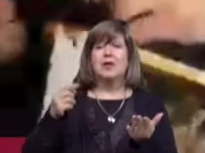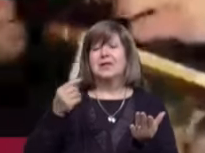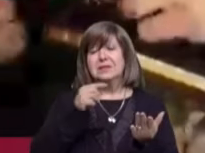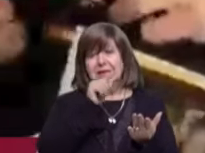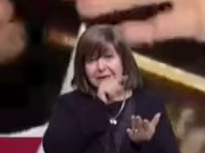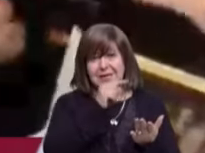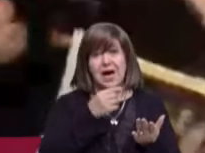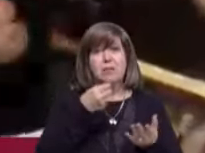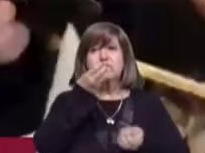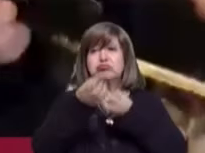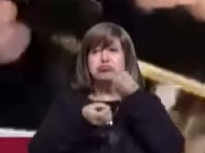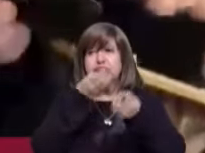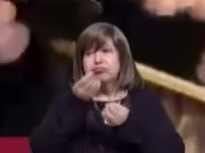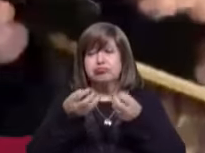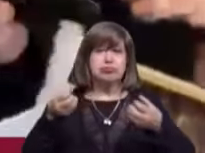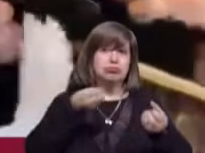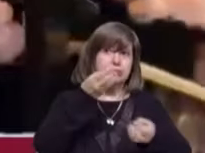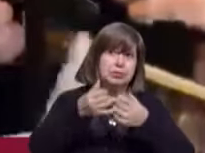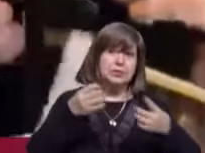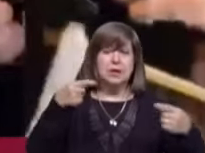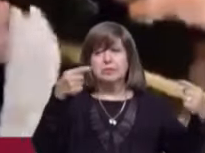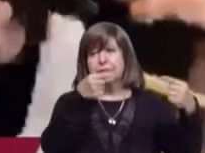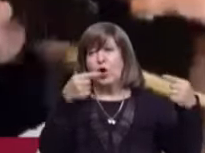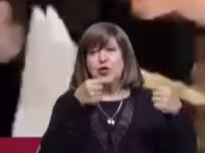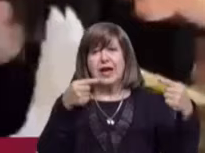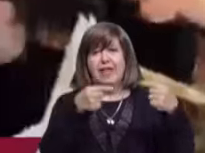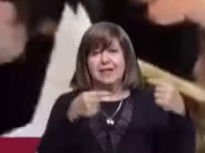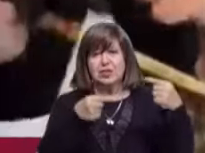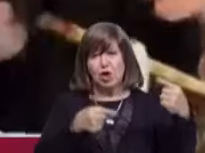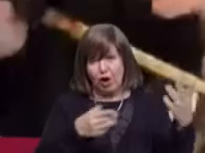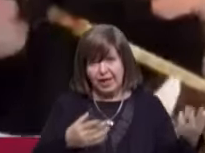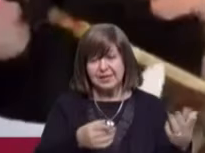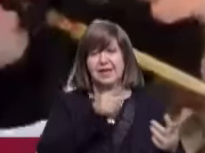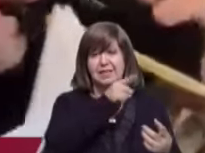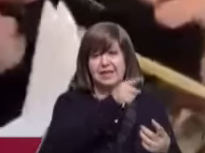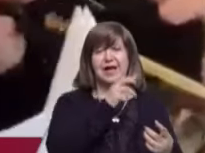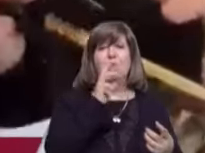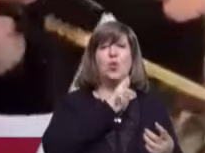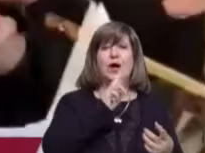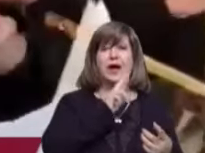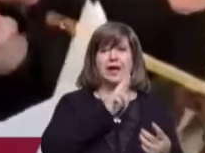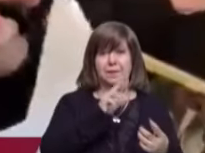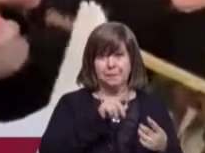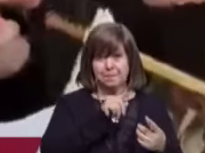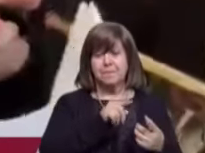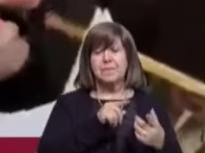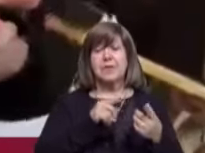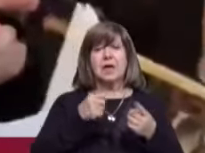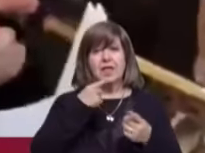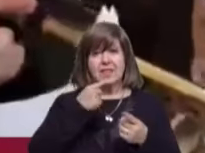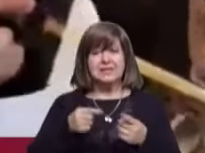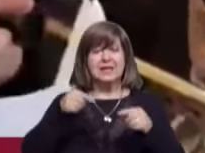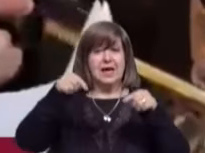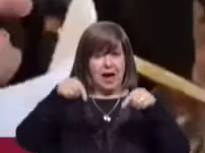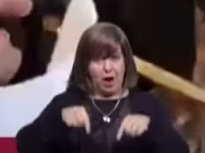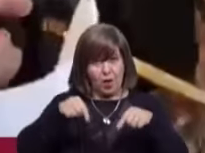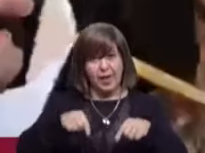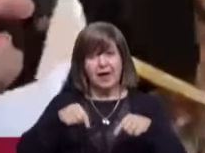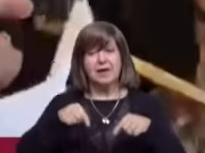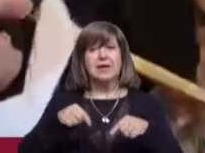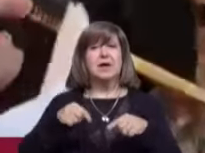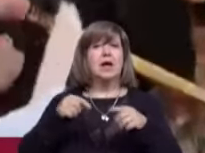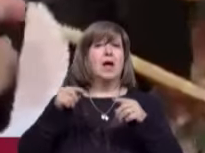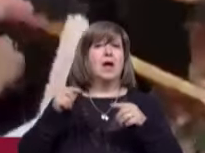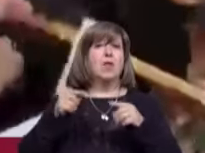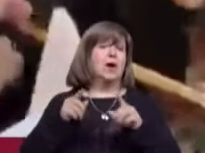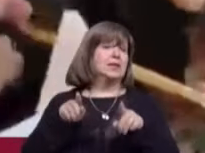internas y periféricas respecto del relato de la denunciante Asimismo vale de resalto que en el presente caso como en la totalidad de